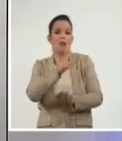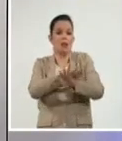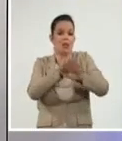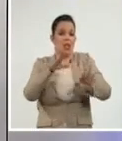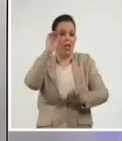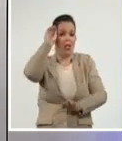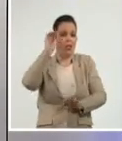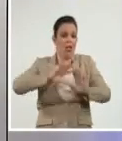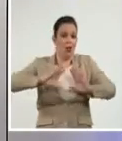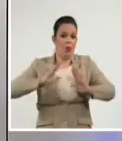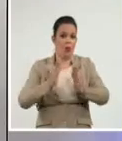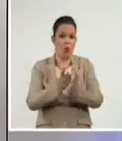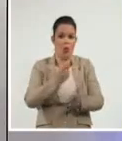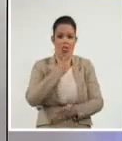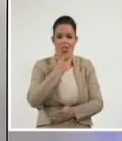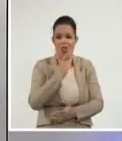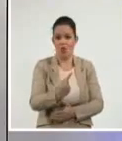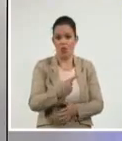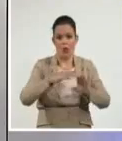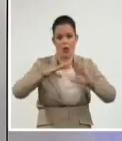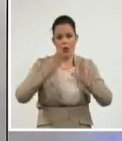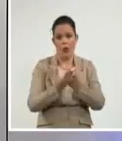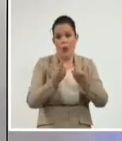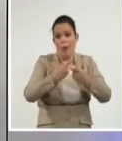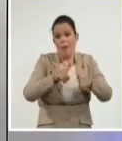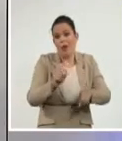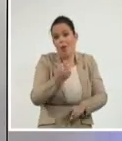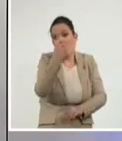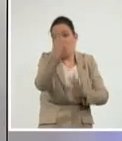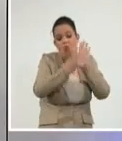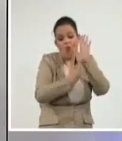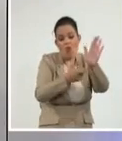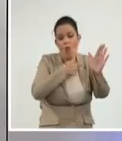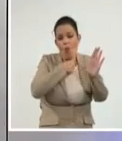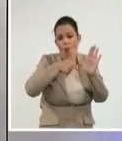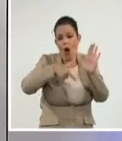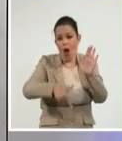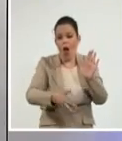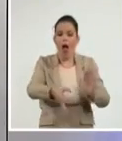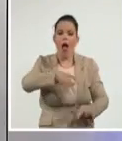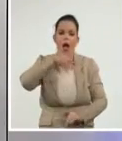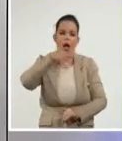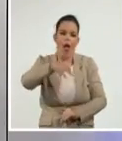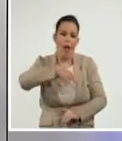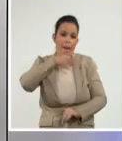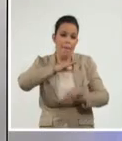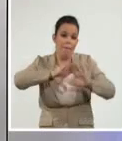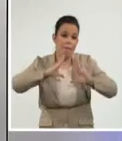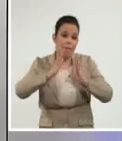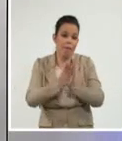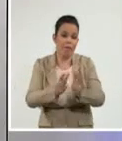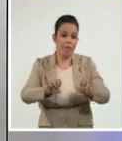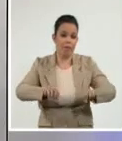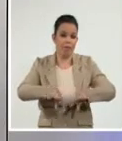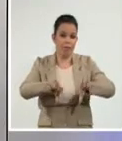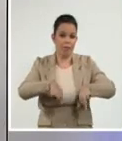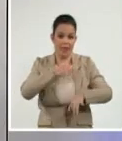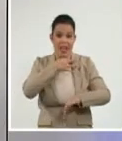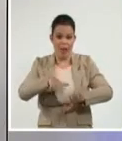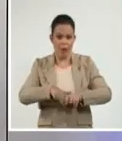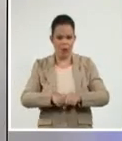denunciar, pero un solo ejemplo habla de la magnitud en el tiempo de esta política de asfixia. Y, por ejemplo, mis